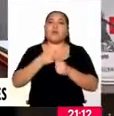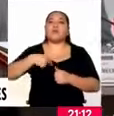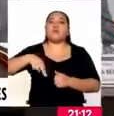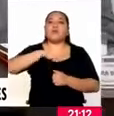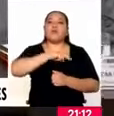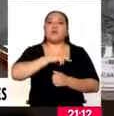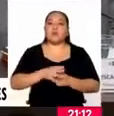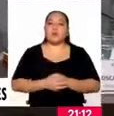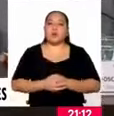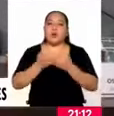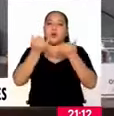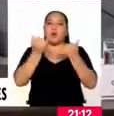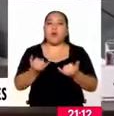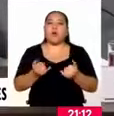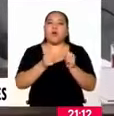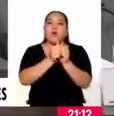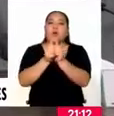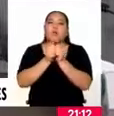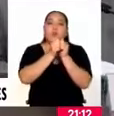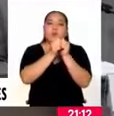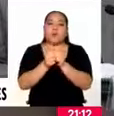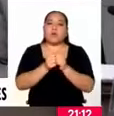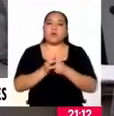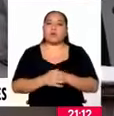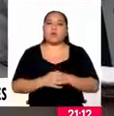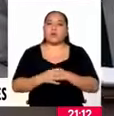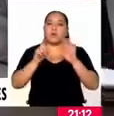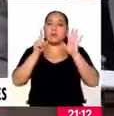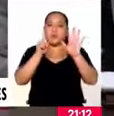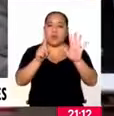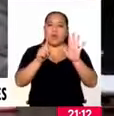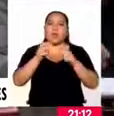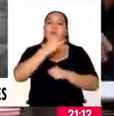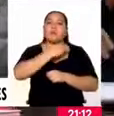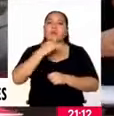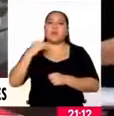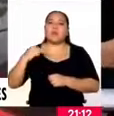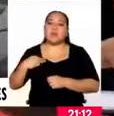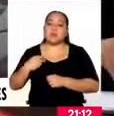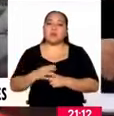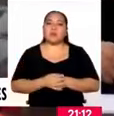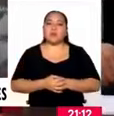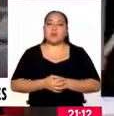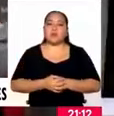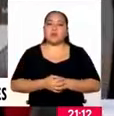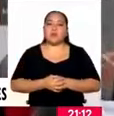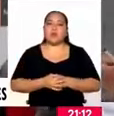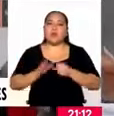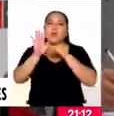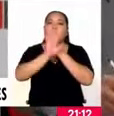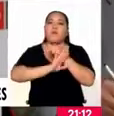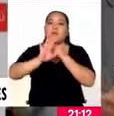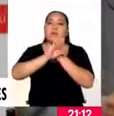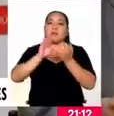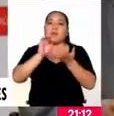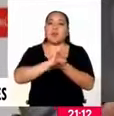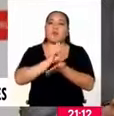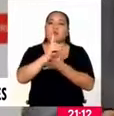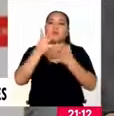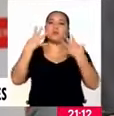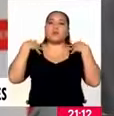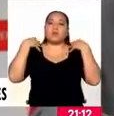El día de hoy estamos acompañados de seis ministros de Estado, Defensa, Educación,